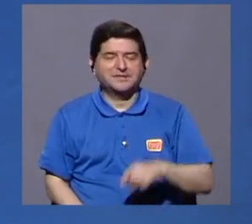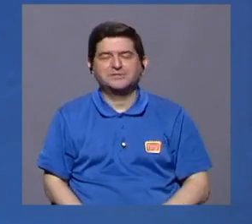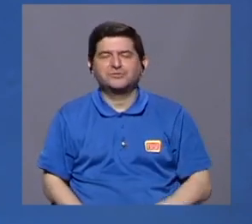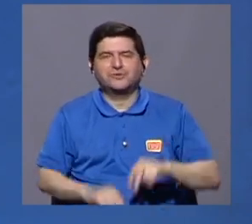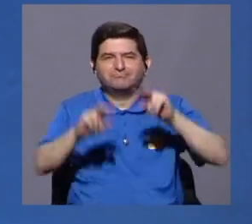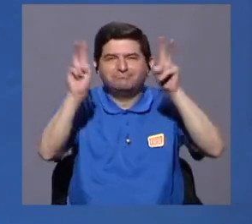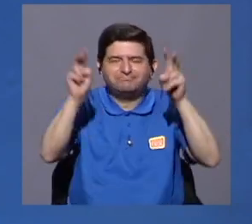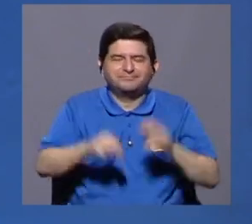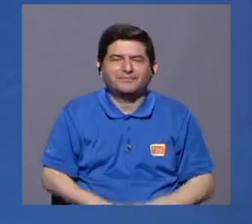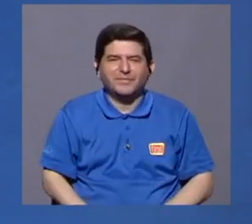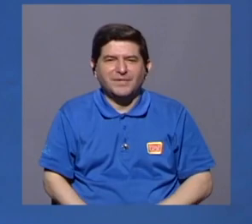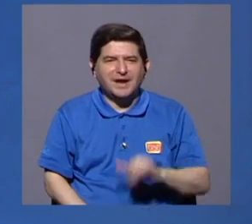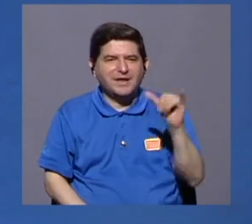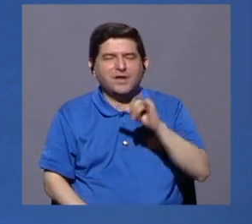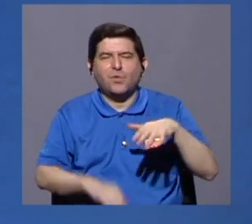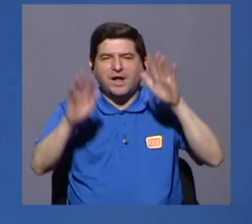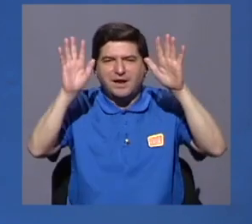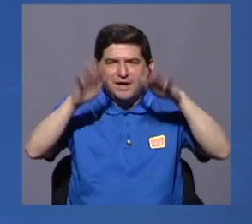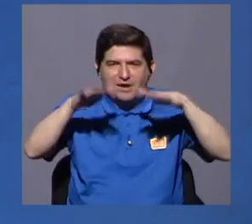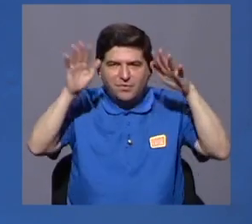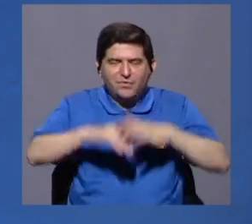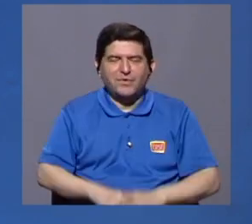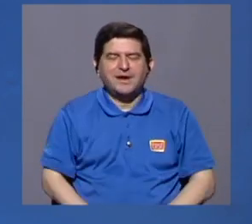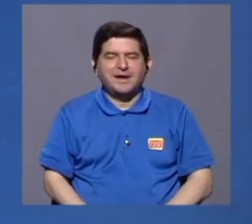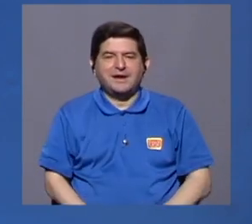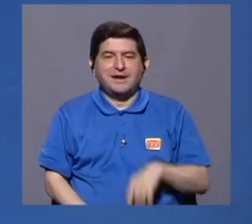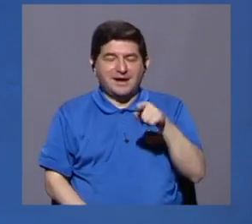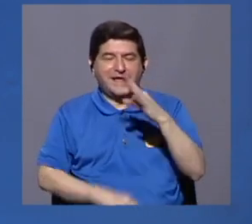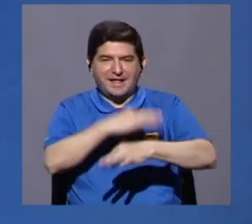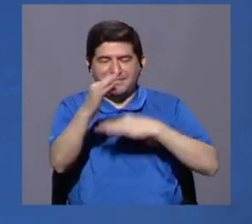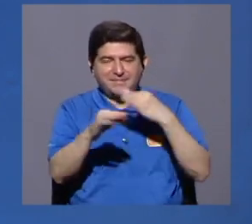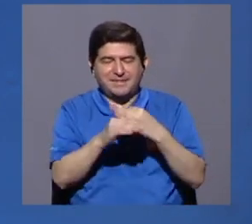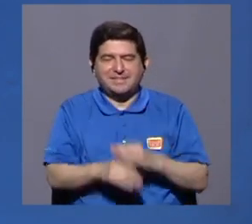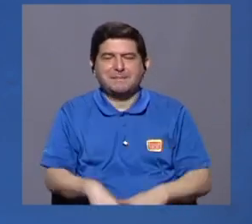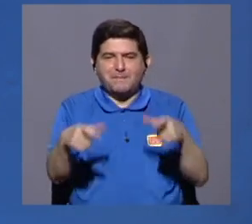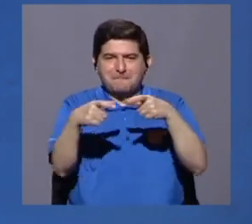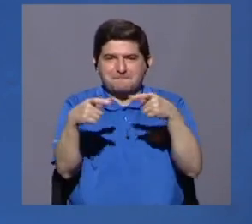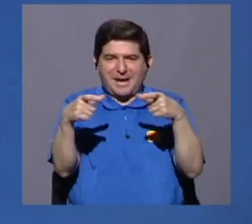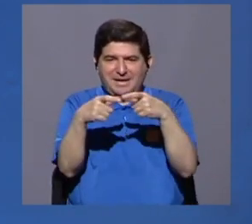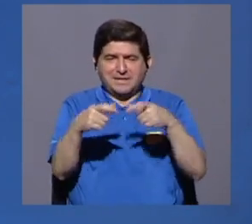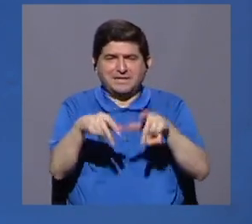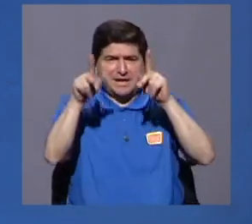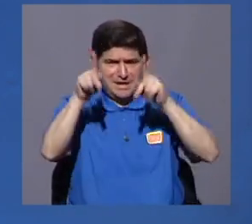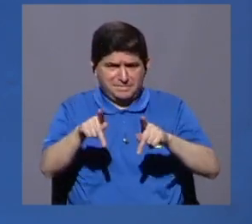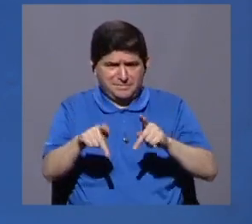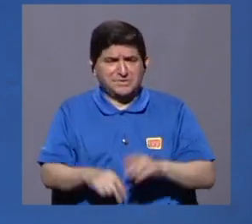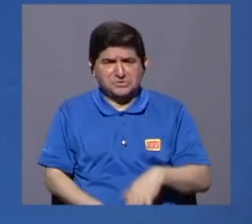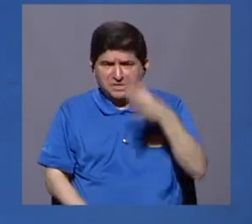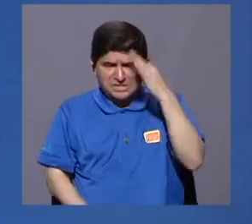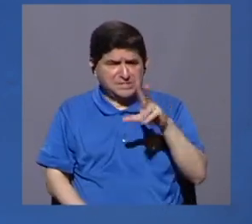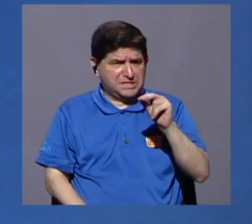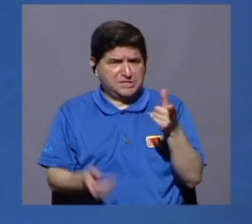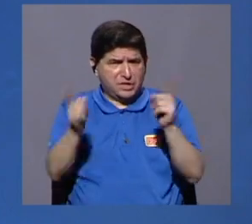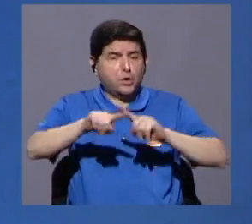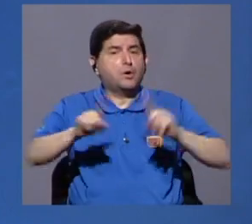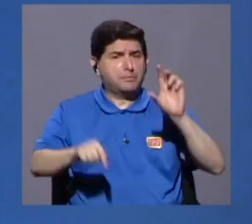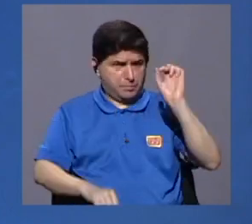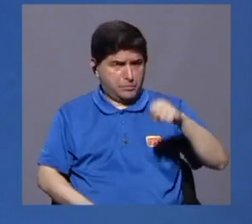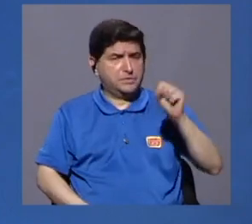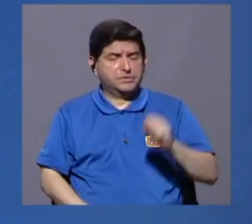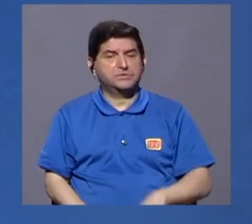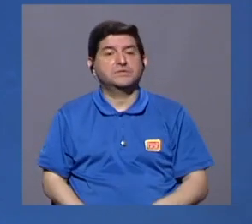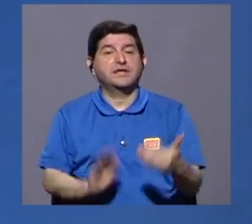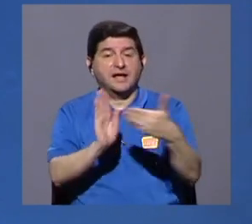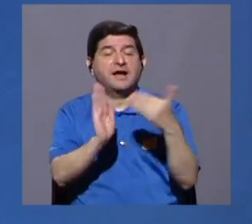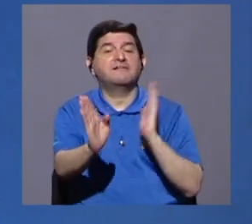a pesar de que éste de que a veces las personas piensan que no son tanto ahora estas tormentas geomagnéticas nos afectan